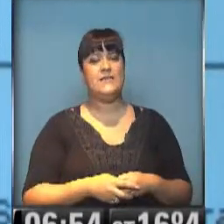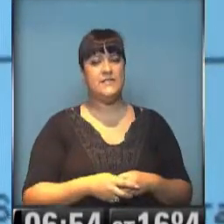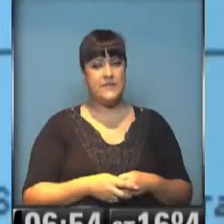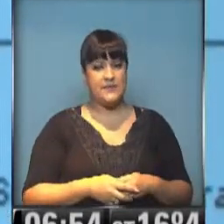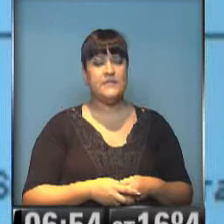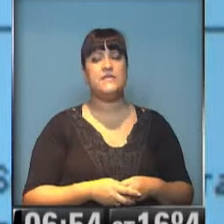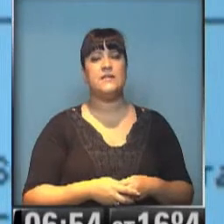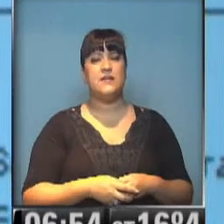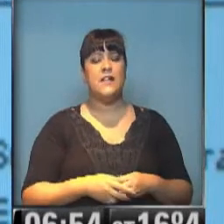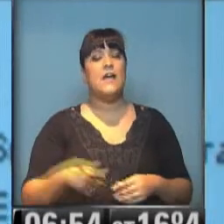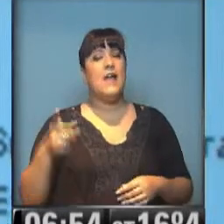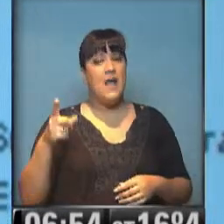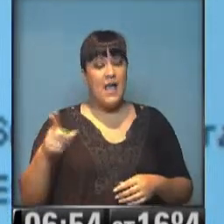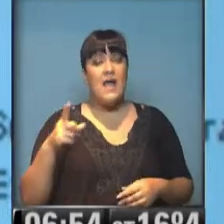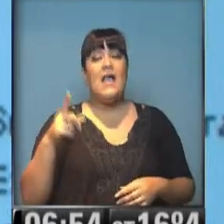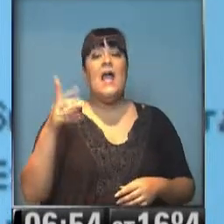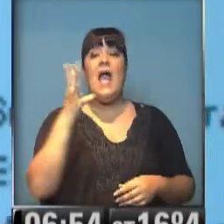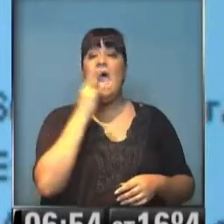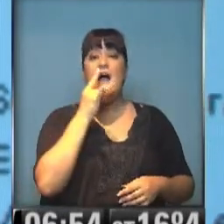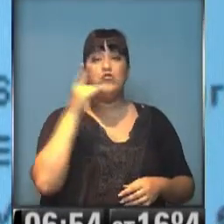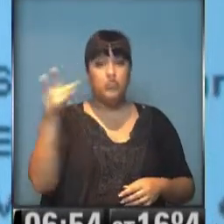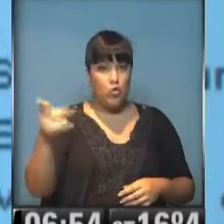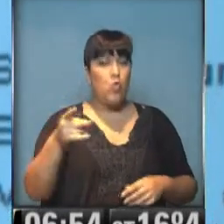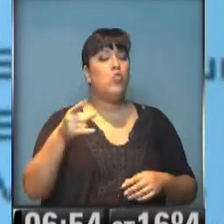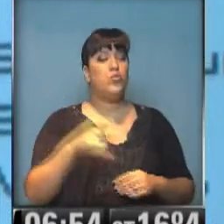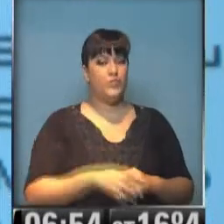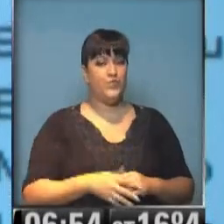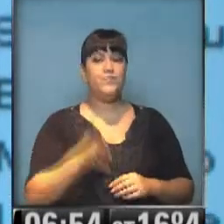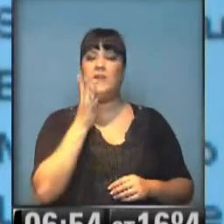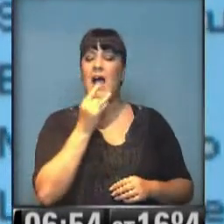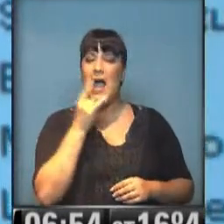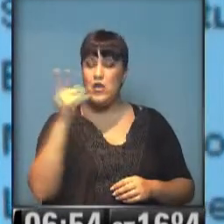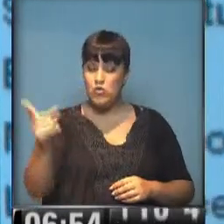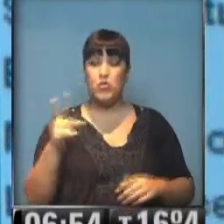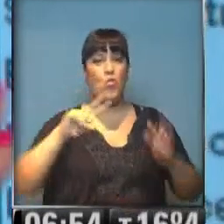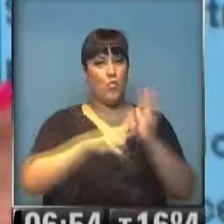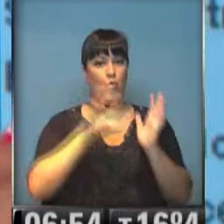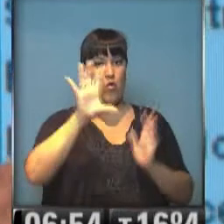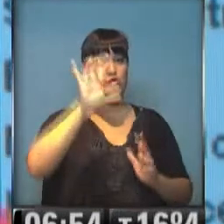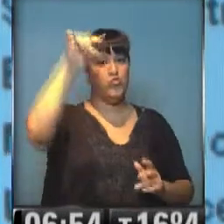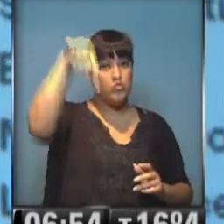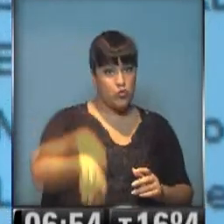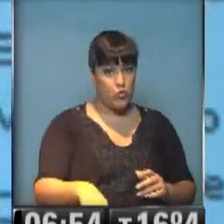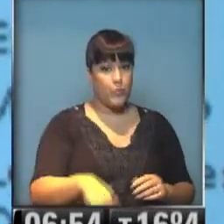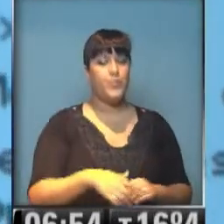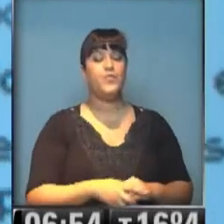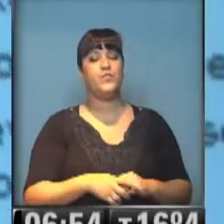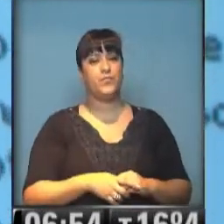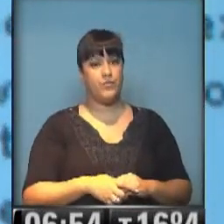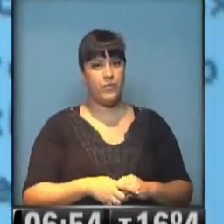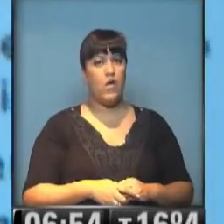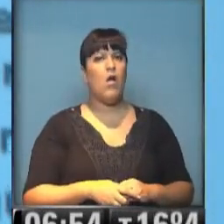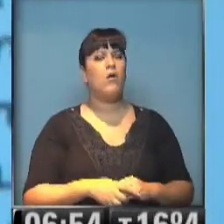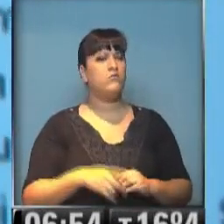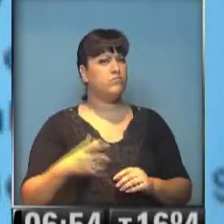el agua es el color azul. Azul, sur de la provincia de Buenos Aires, suelo saturado,